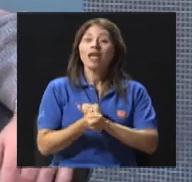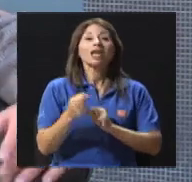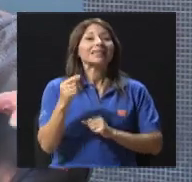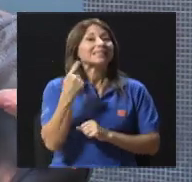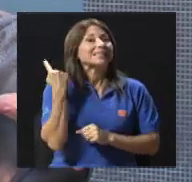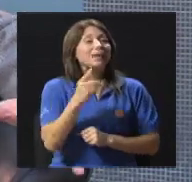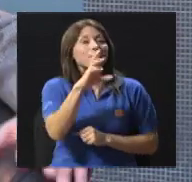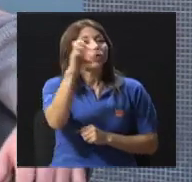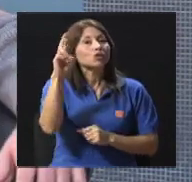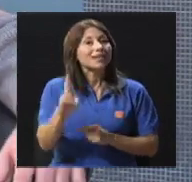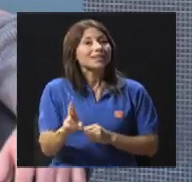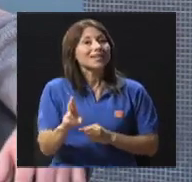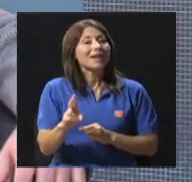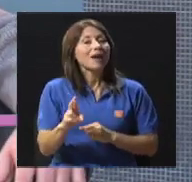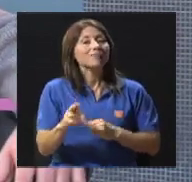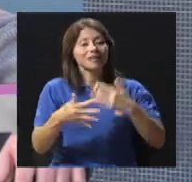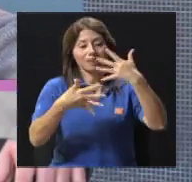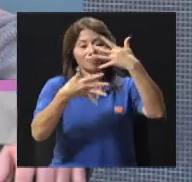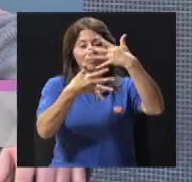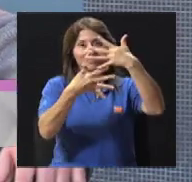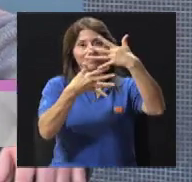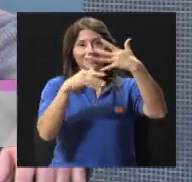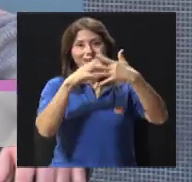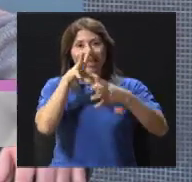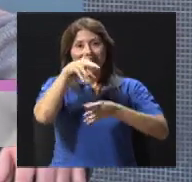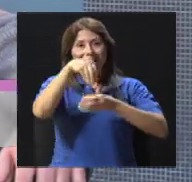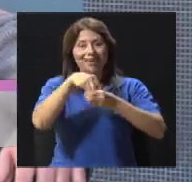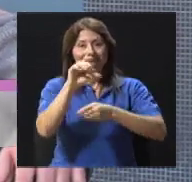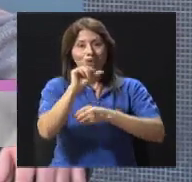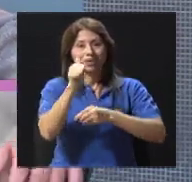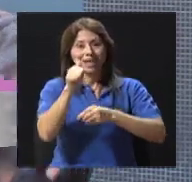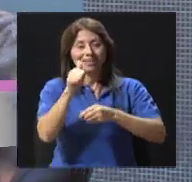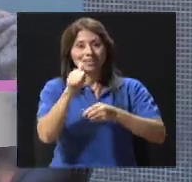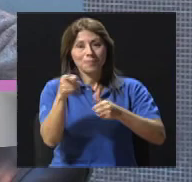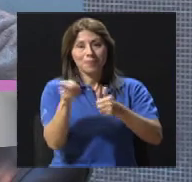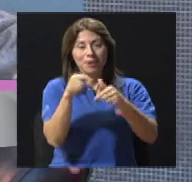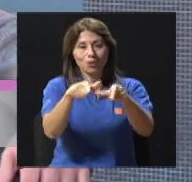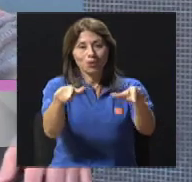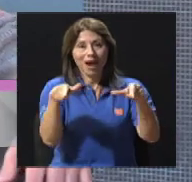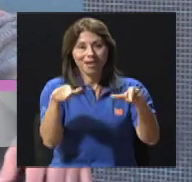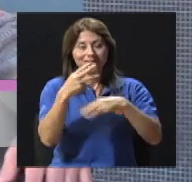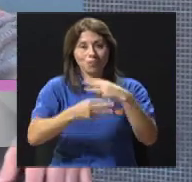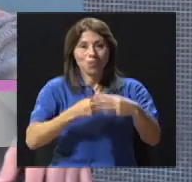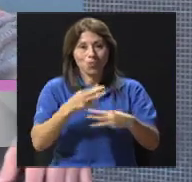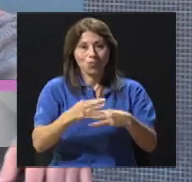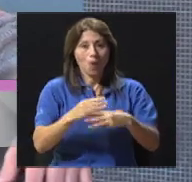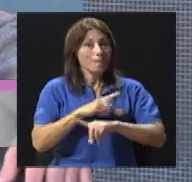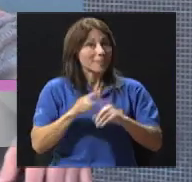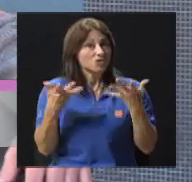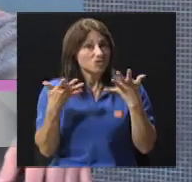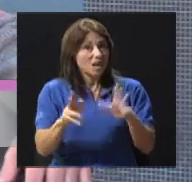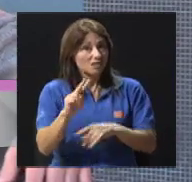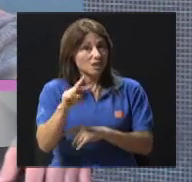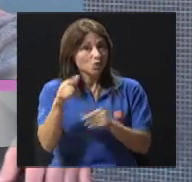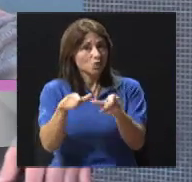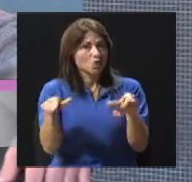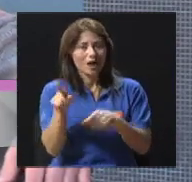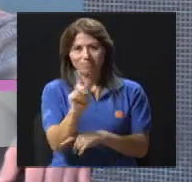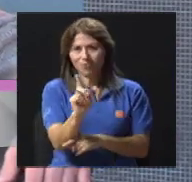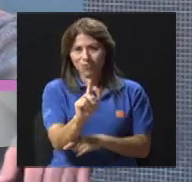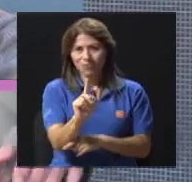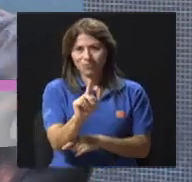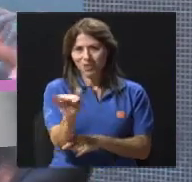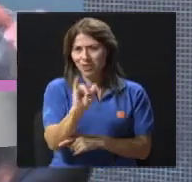los 10 primeros lugares del mundo, pero ya no es el segundo lugar como en los años 70 y 80 se ocupaba. El